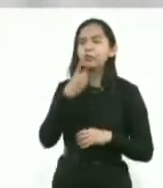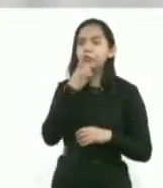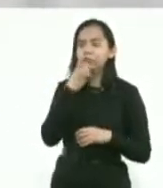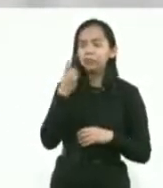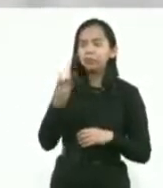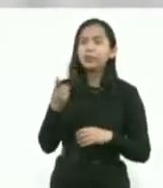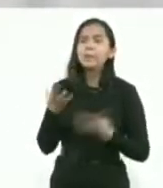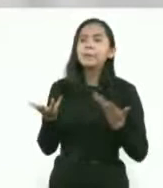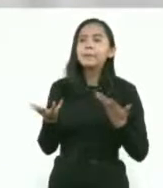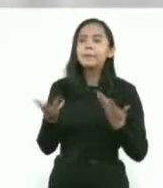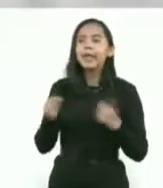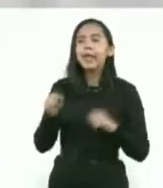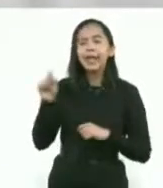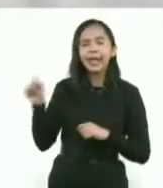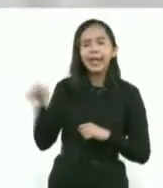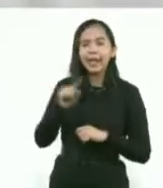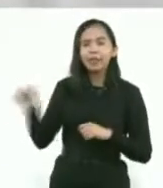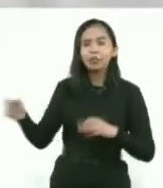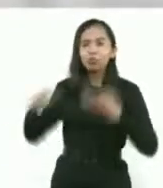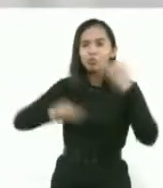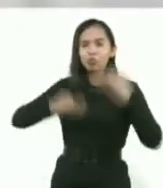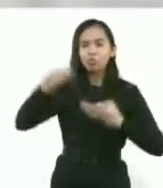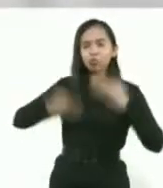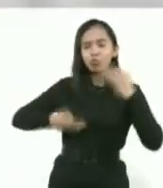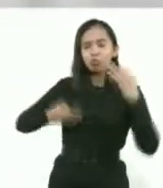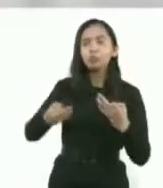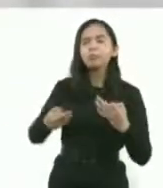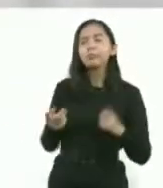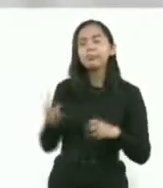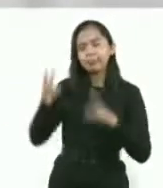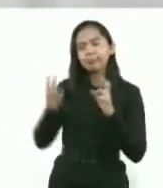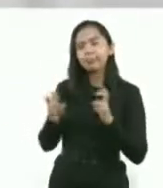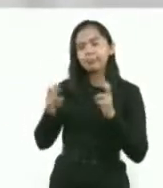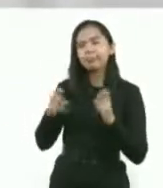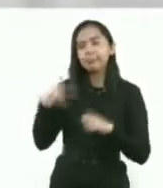lo que contesto es que está en manos de la justicia, no es un tema